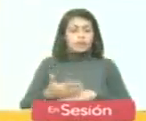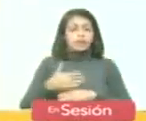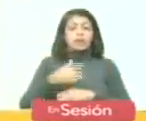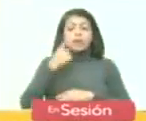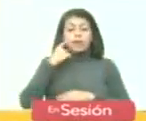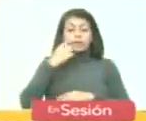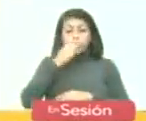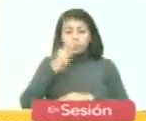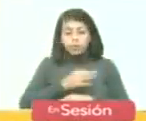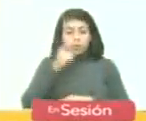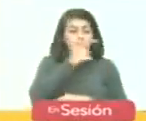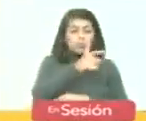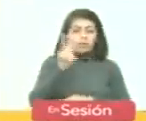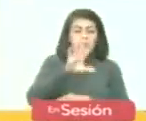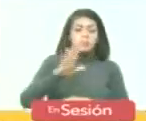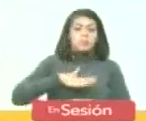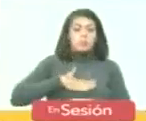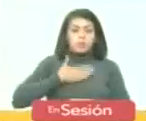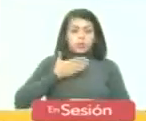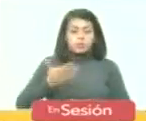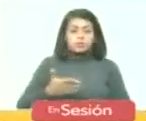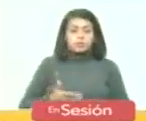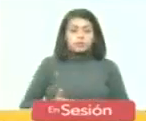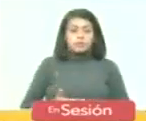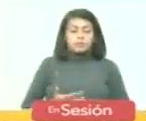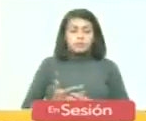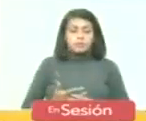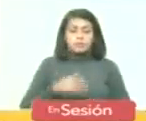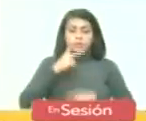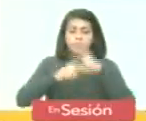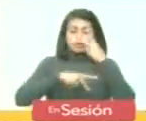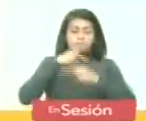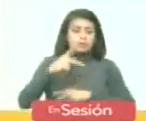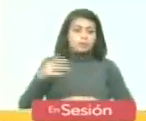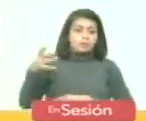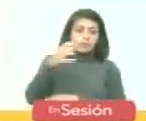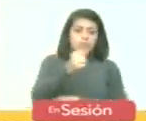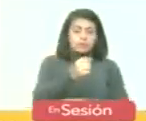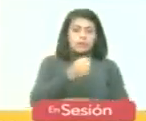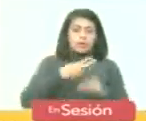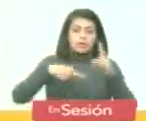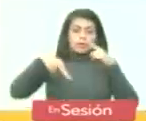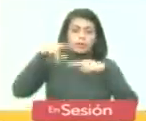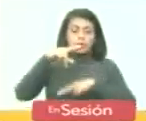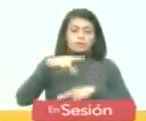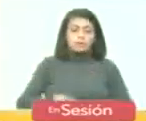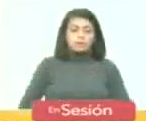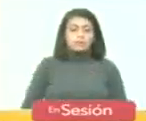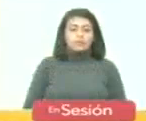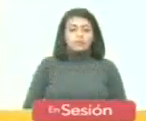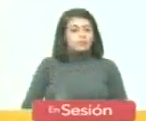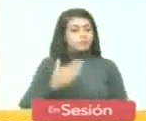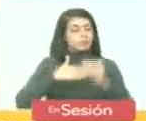pueblo de Venezuela y que pueda el ejercicio político alcanzar el nivel de altura que nuestra